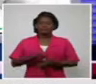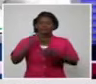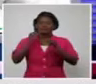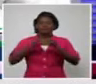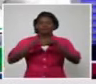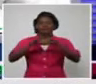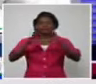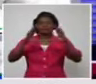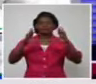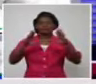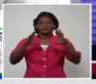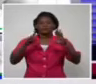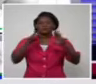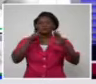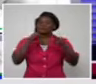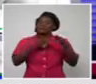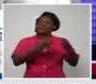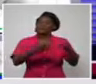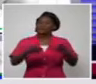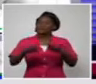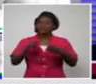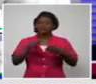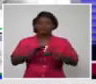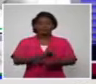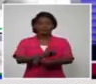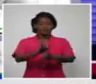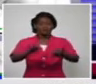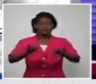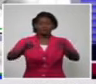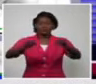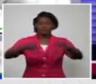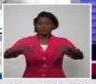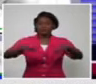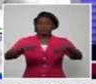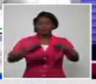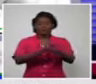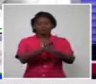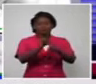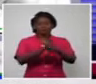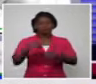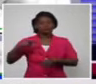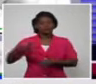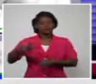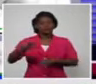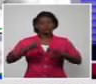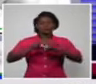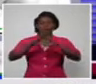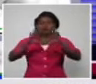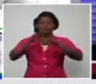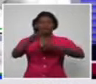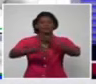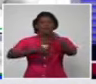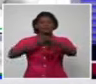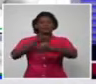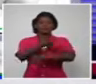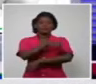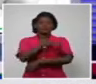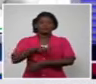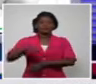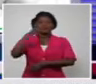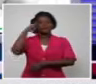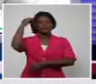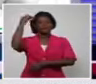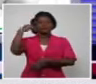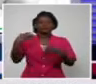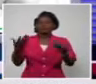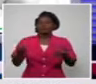días, qué placer saludarle. Bienvenido a este espacio que lleva usted en cada mañana una actualización sobre el comportamiento de la COVID-19 en Cuba